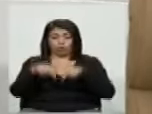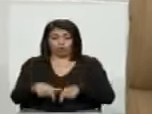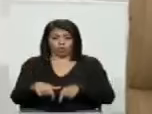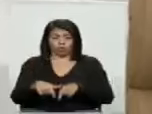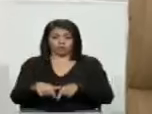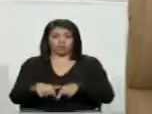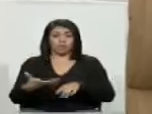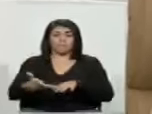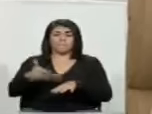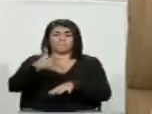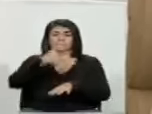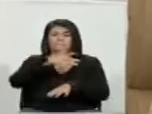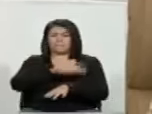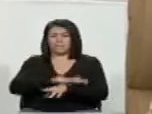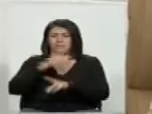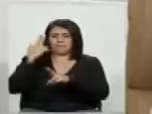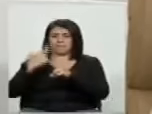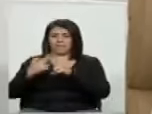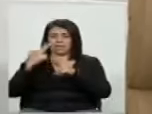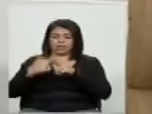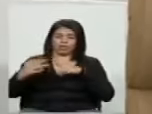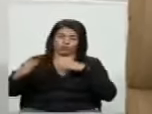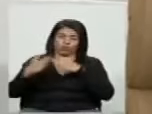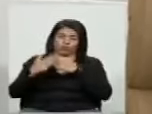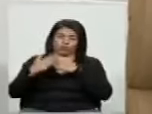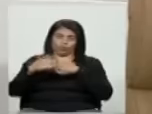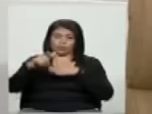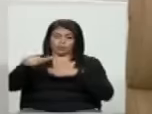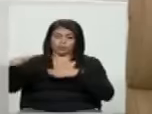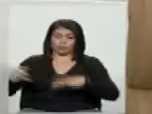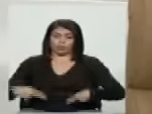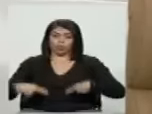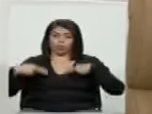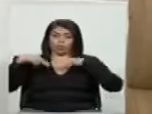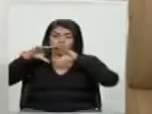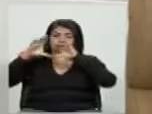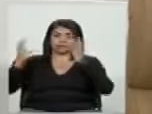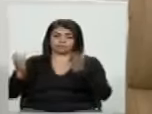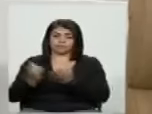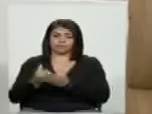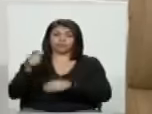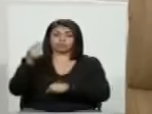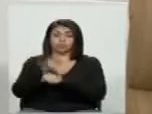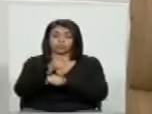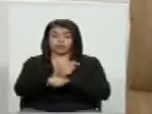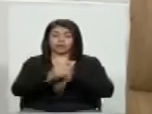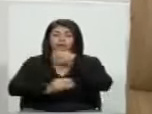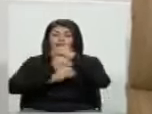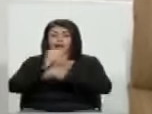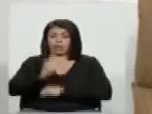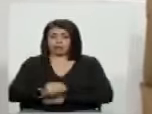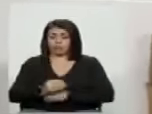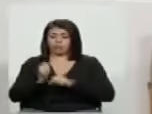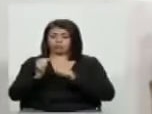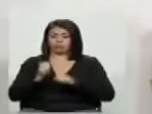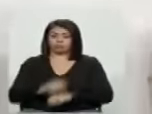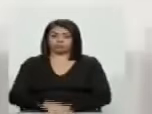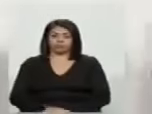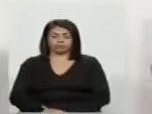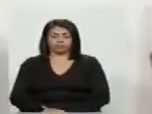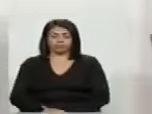hoy la peor amenaza en contra de la humanidad. Estamos obligados y lo haremos.